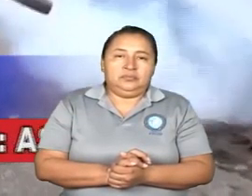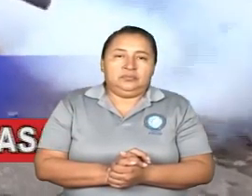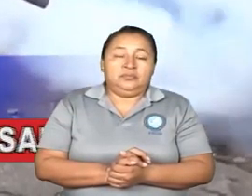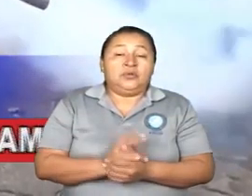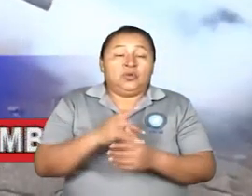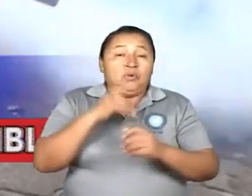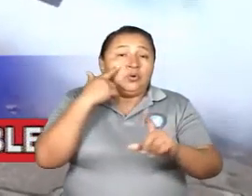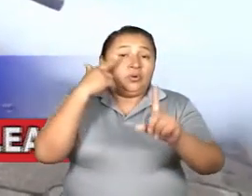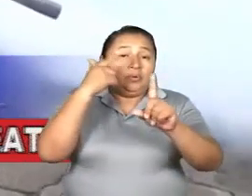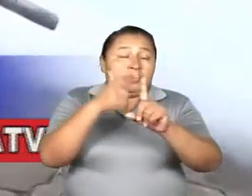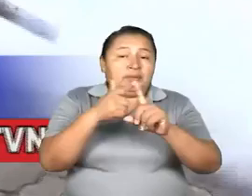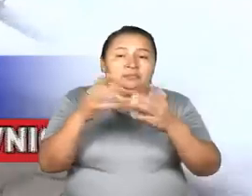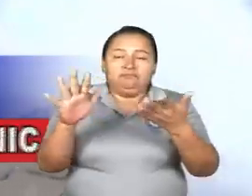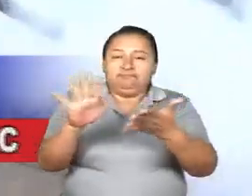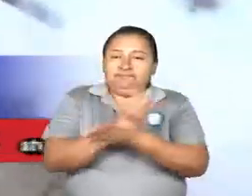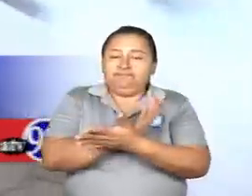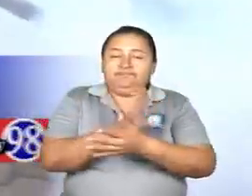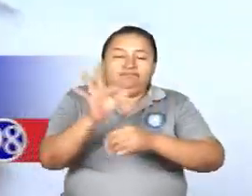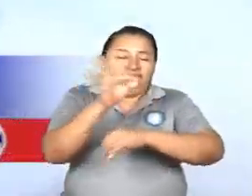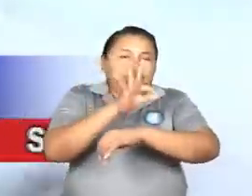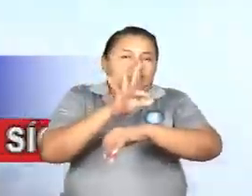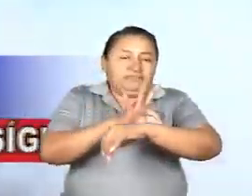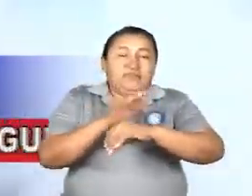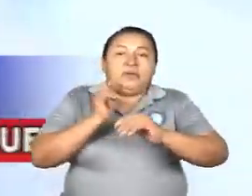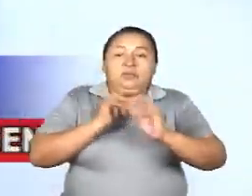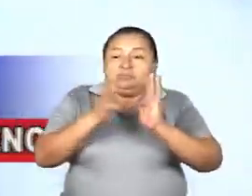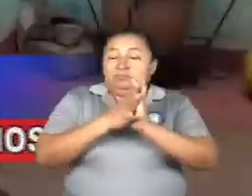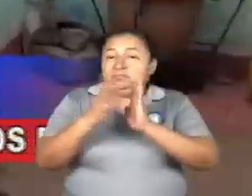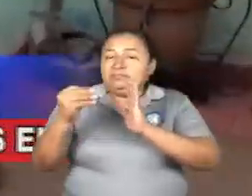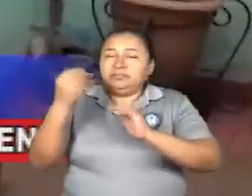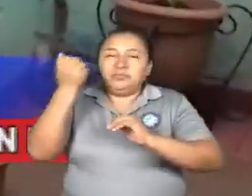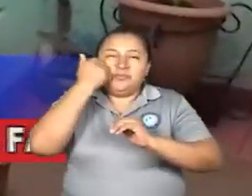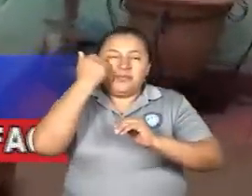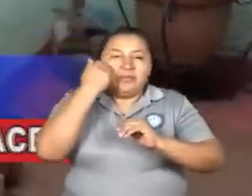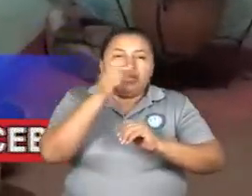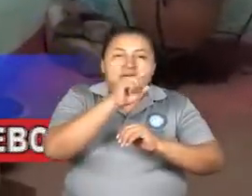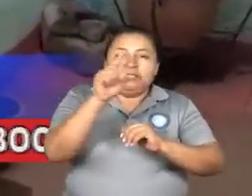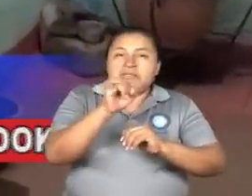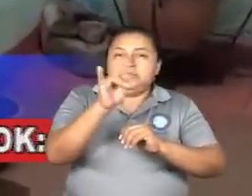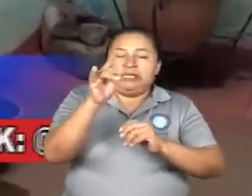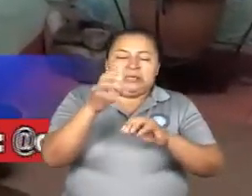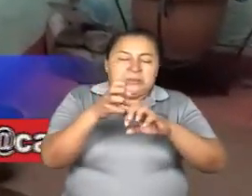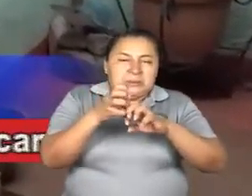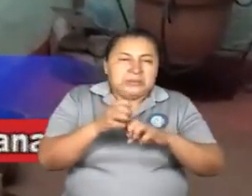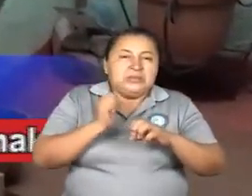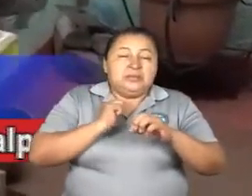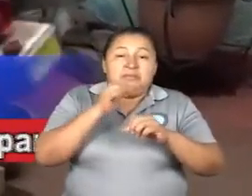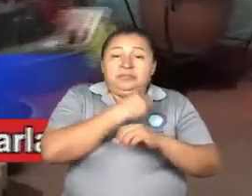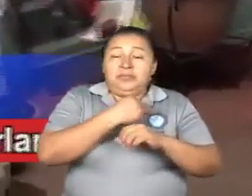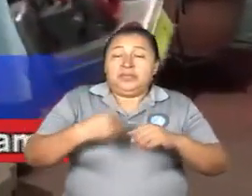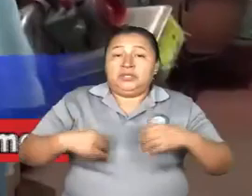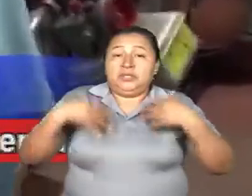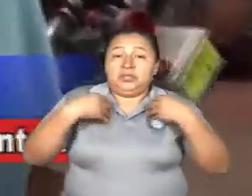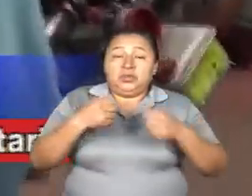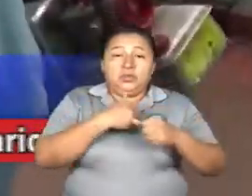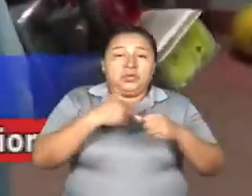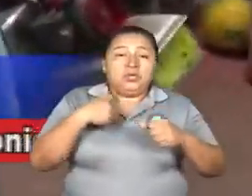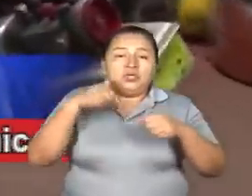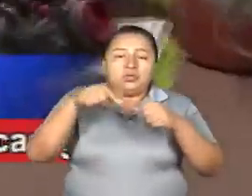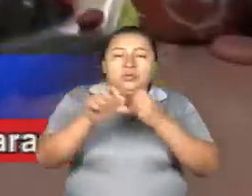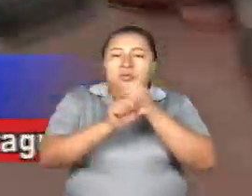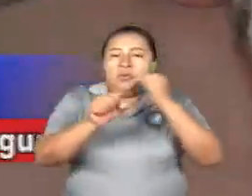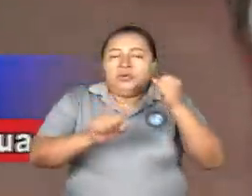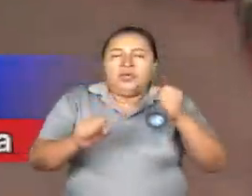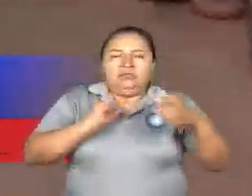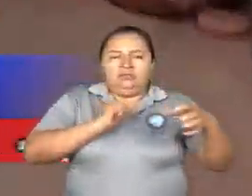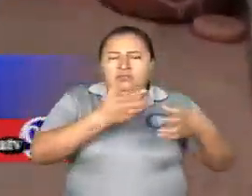Con el objetivo de exterminar mosquitos transmisores del dengue, Zika y chikungunya, el Ministerio de Salud desarrolló una jornada